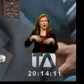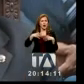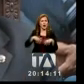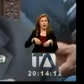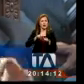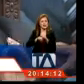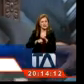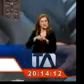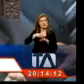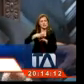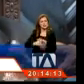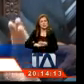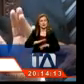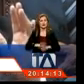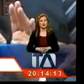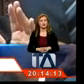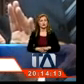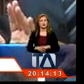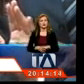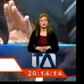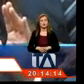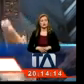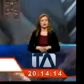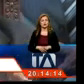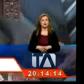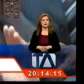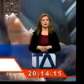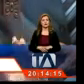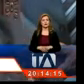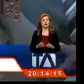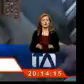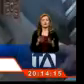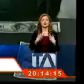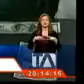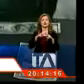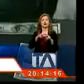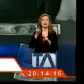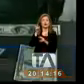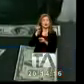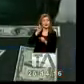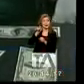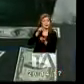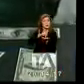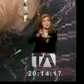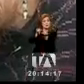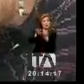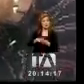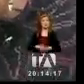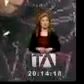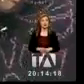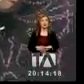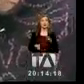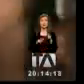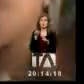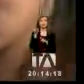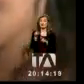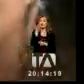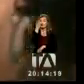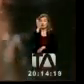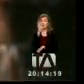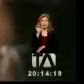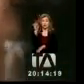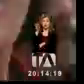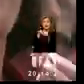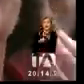cuerda separada tiene que cuantificarse y mandarse pagar. Según la providencia, los sentenciados debían responder por